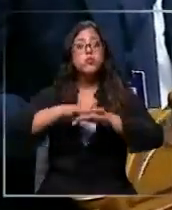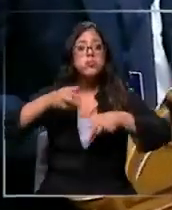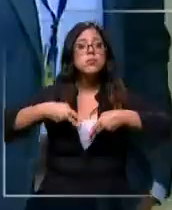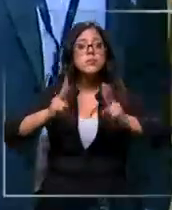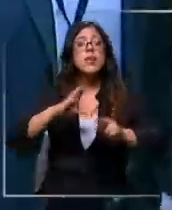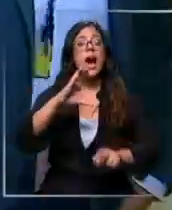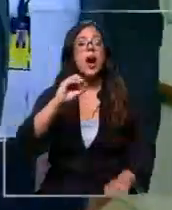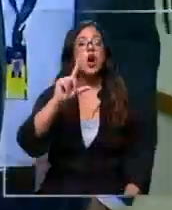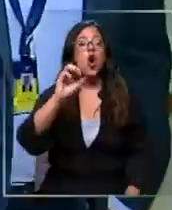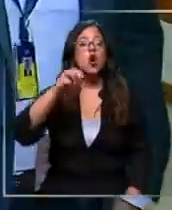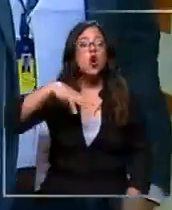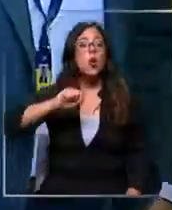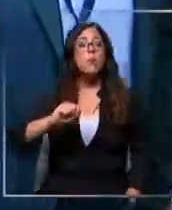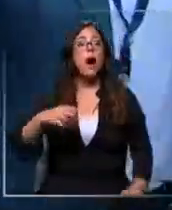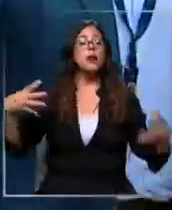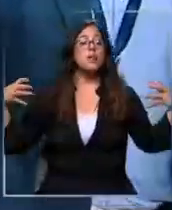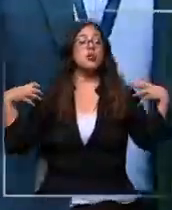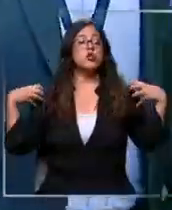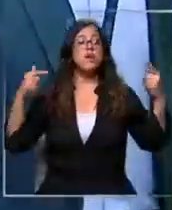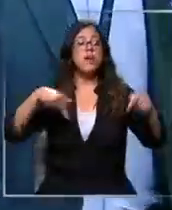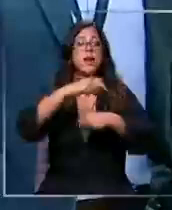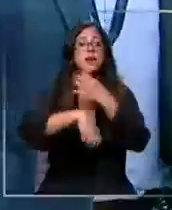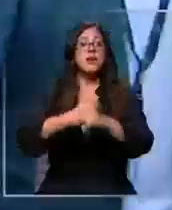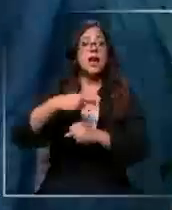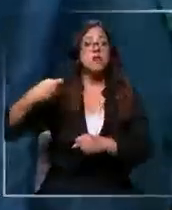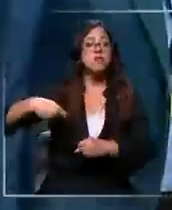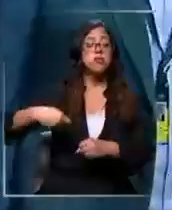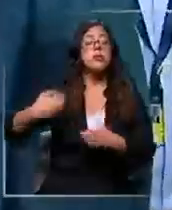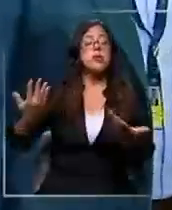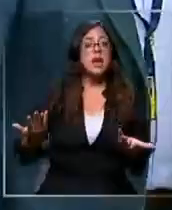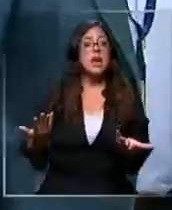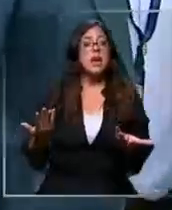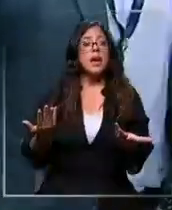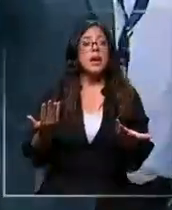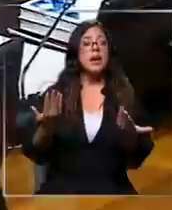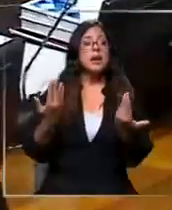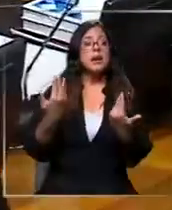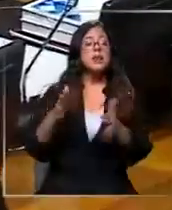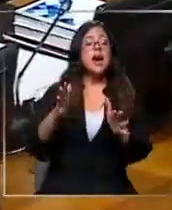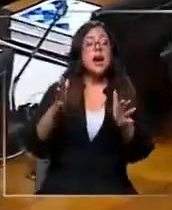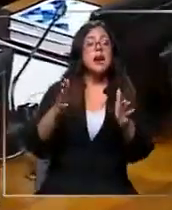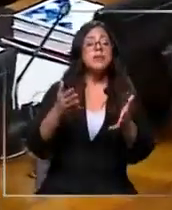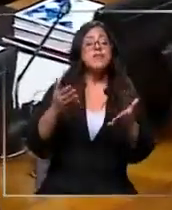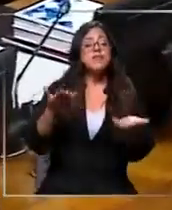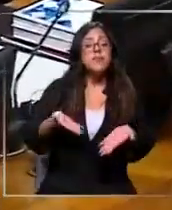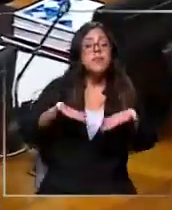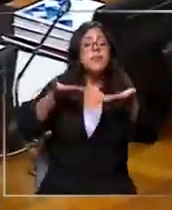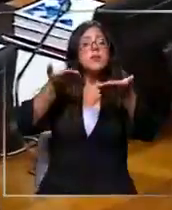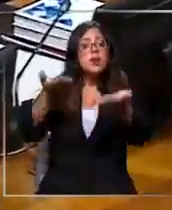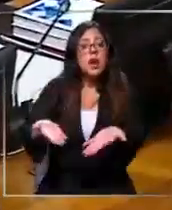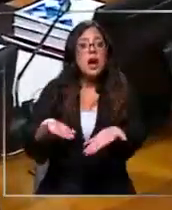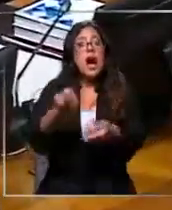a Coloma liderar el Senado durante este año dejaría el siguiente periodo en manos de un representante del PPD.